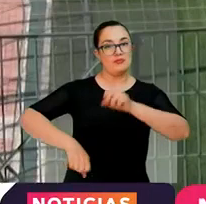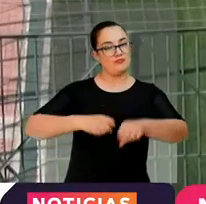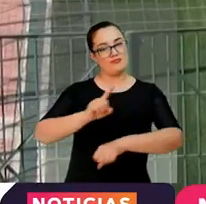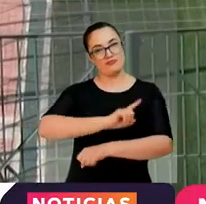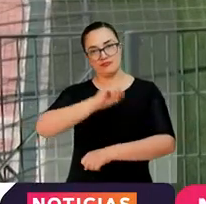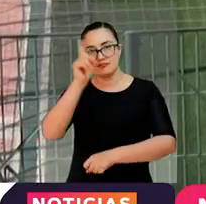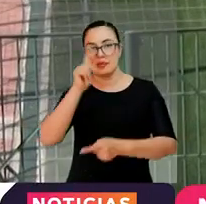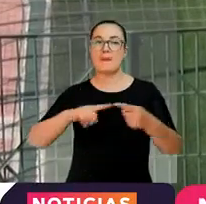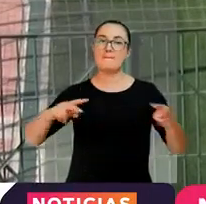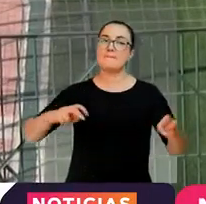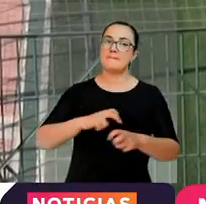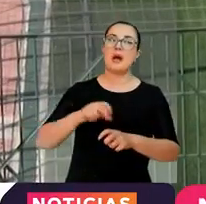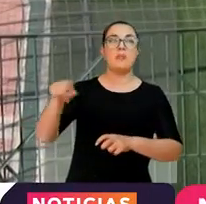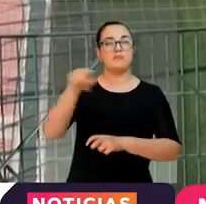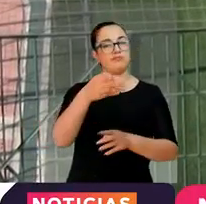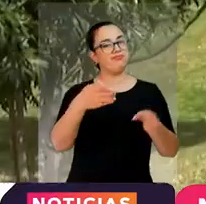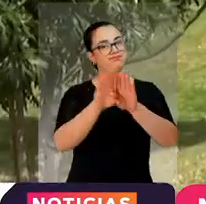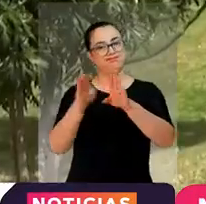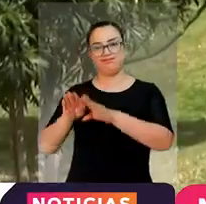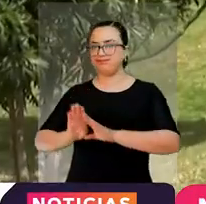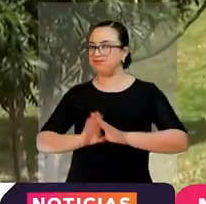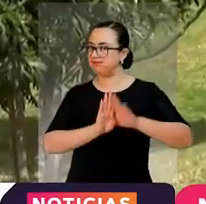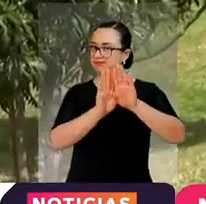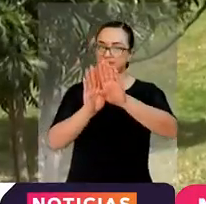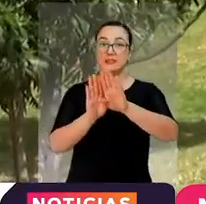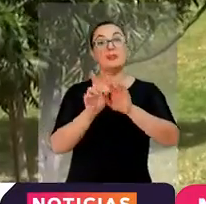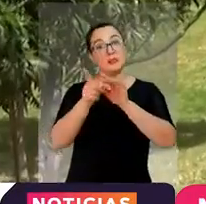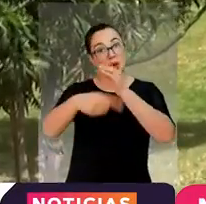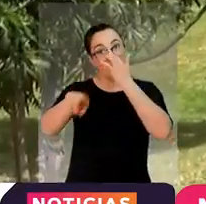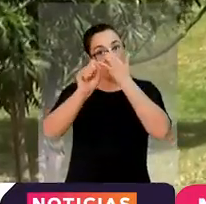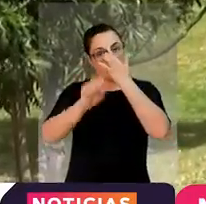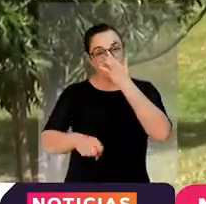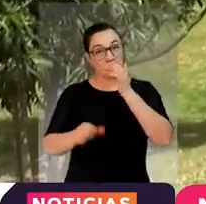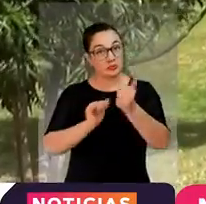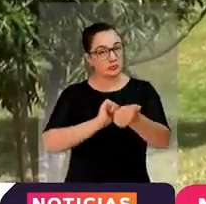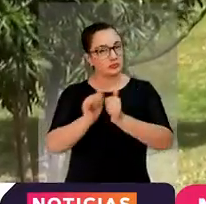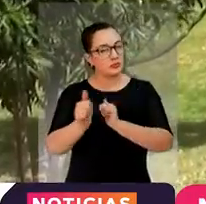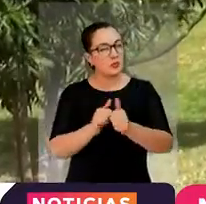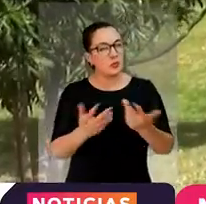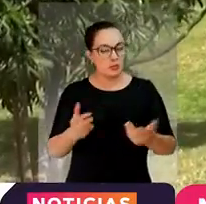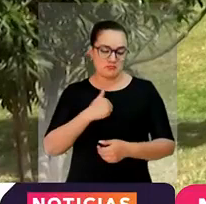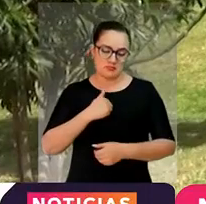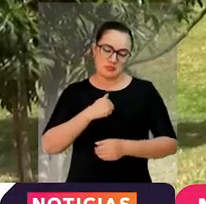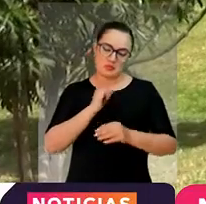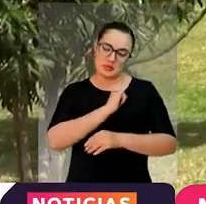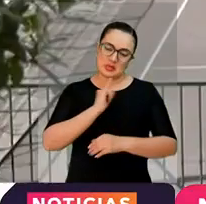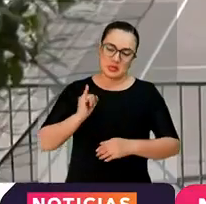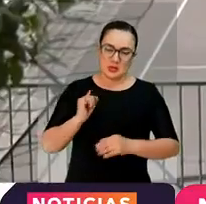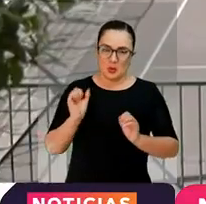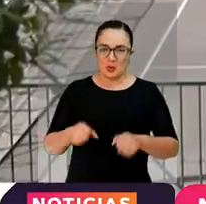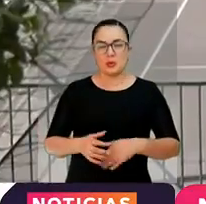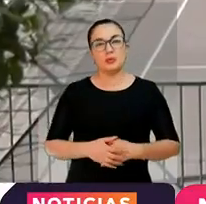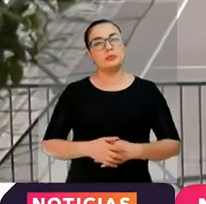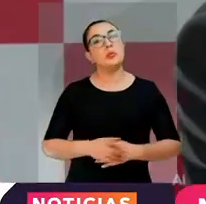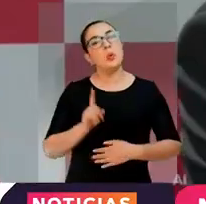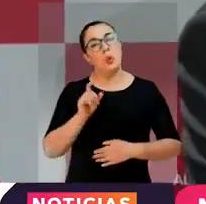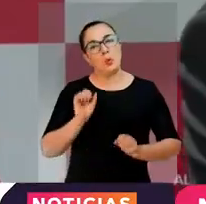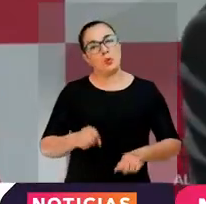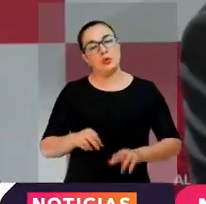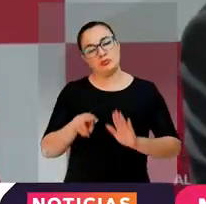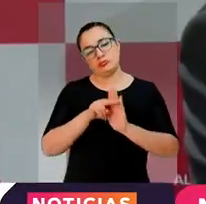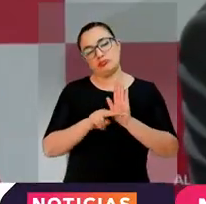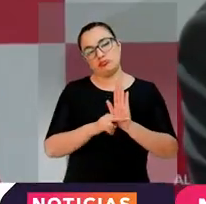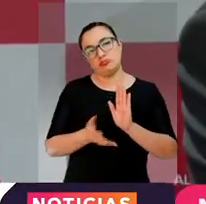parques metropolitanos estarán cerrados pero usted podrá ejercitarse de manera individual hay una excepción para poder hacer